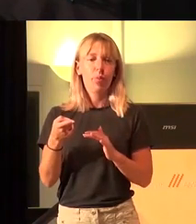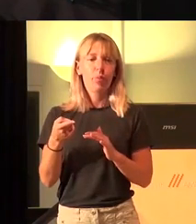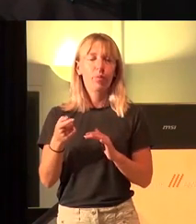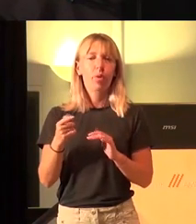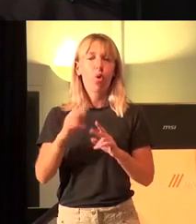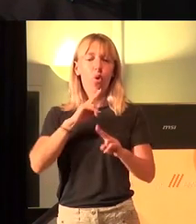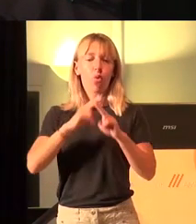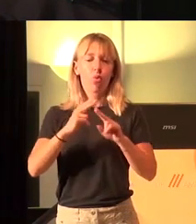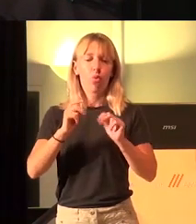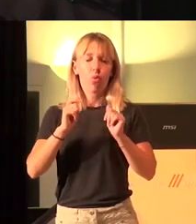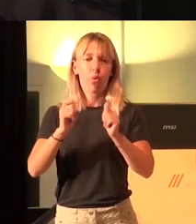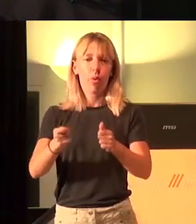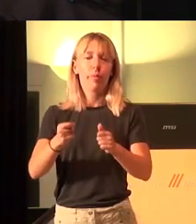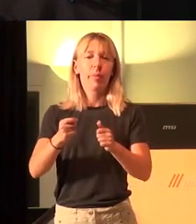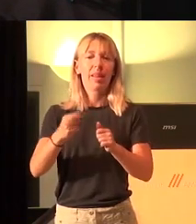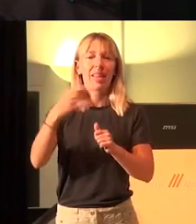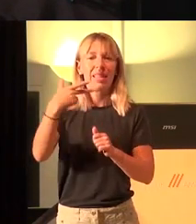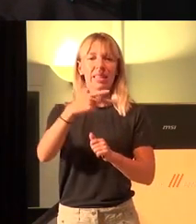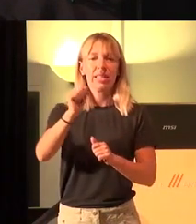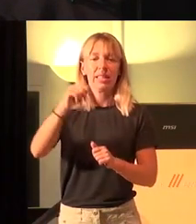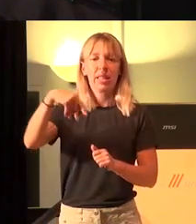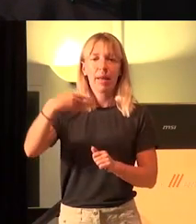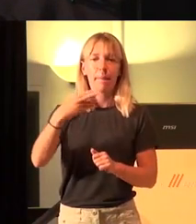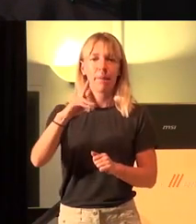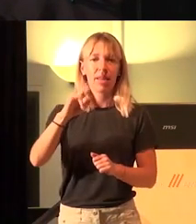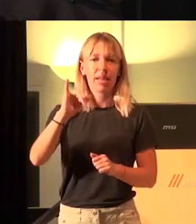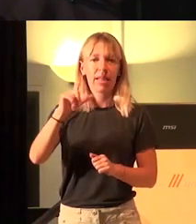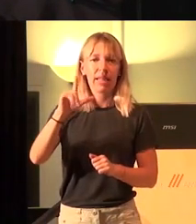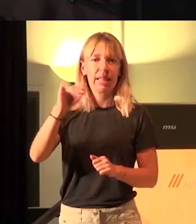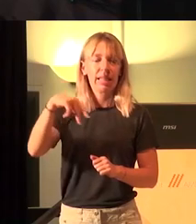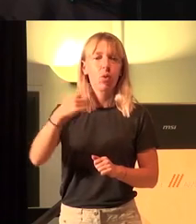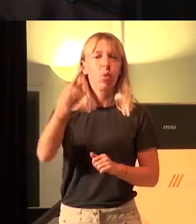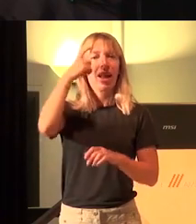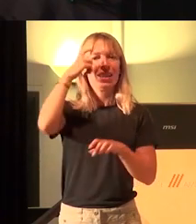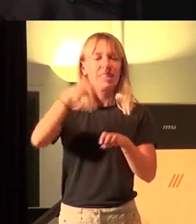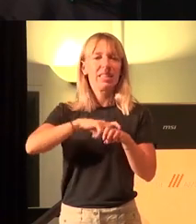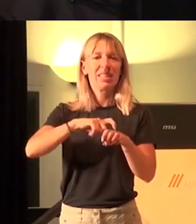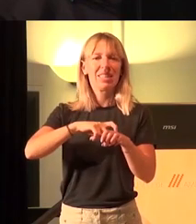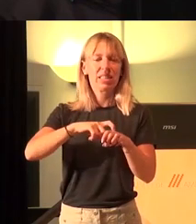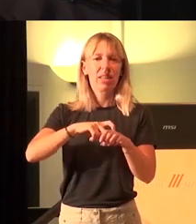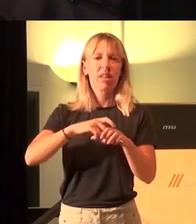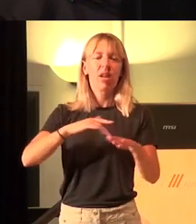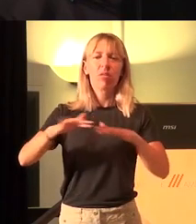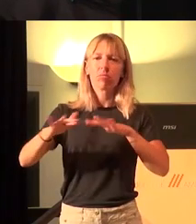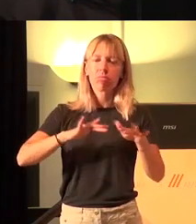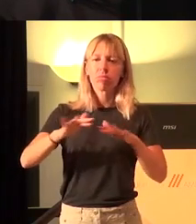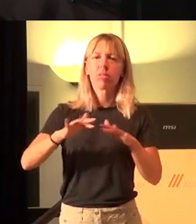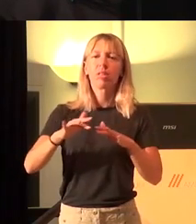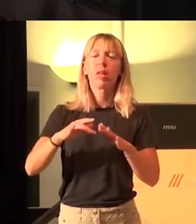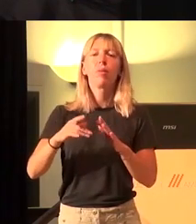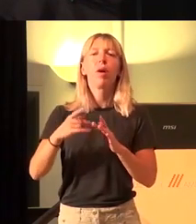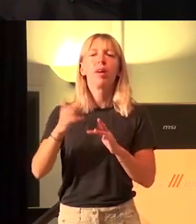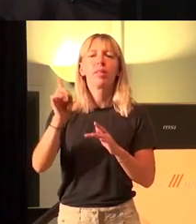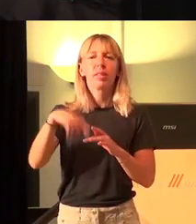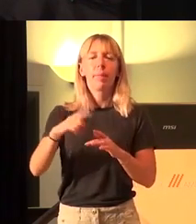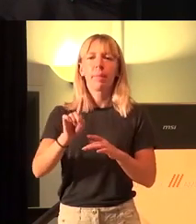toma su nombre de Judith Chamberlain, que es fue una psiquiatra activista y afectada ella